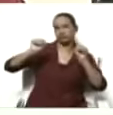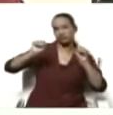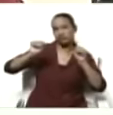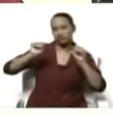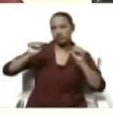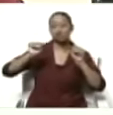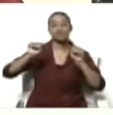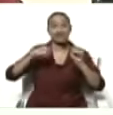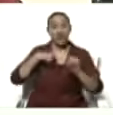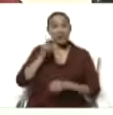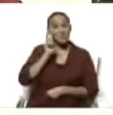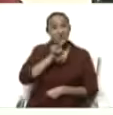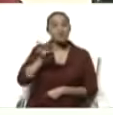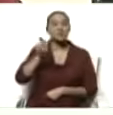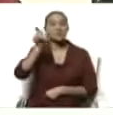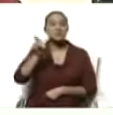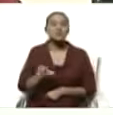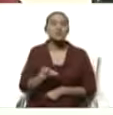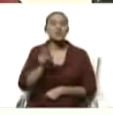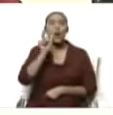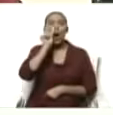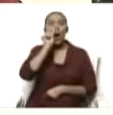Maldonado brincando ahí